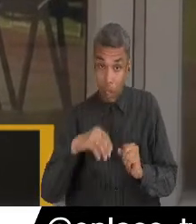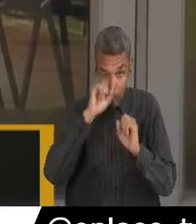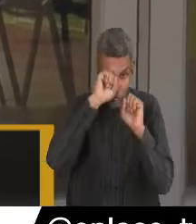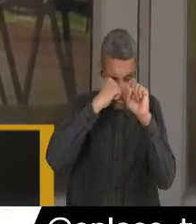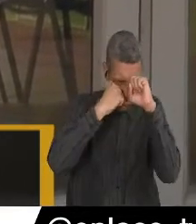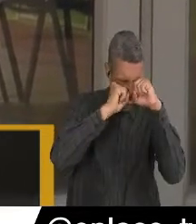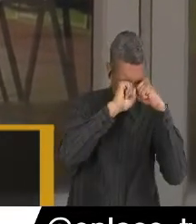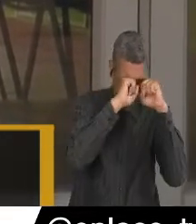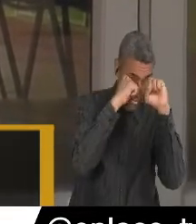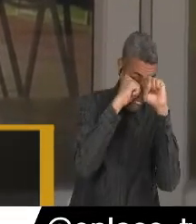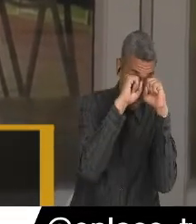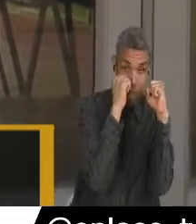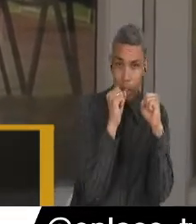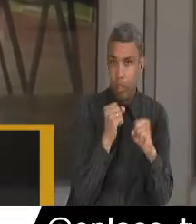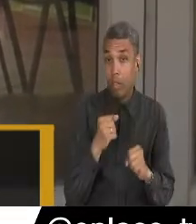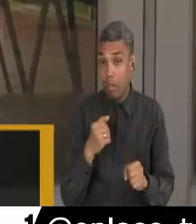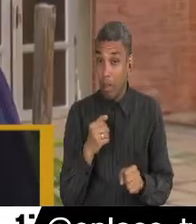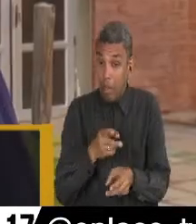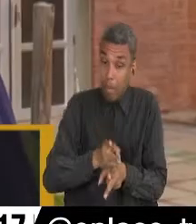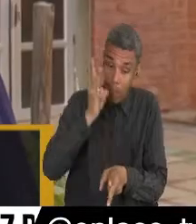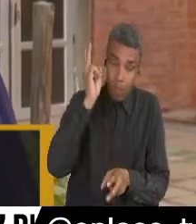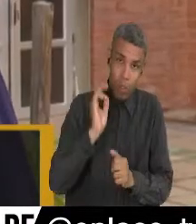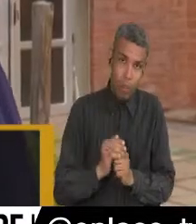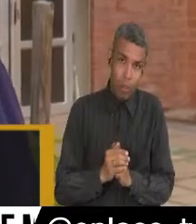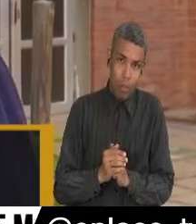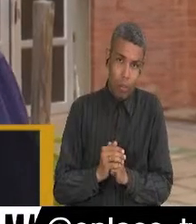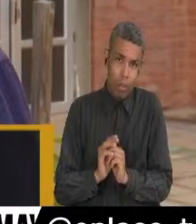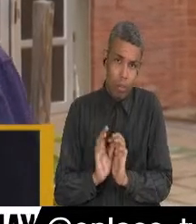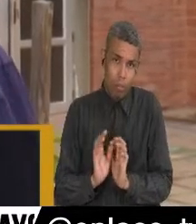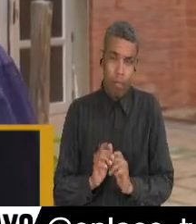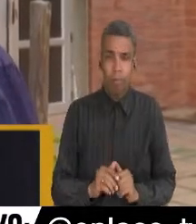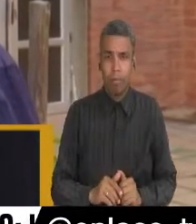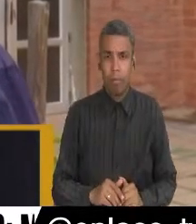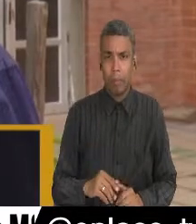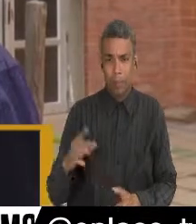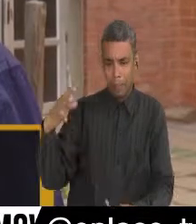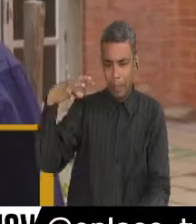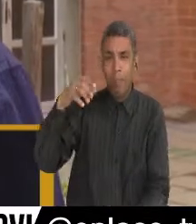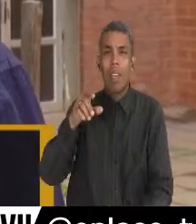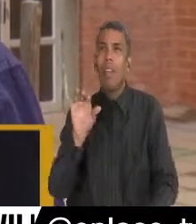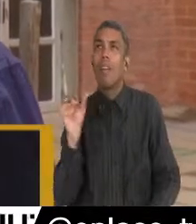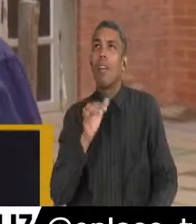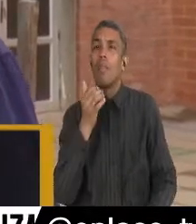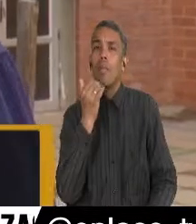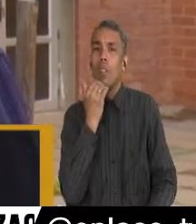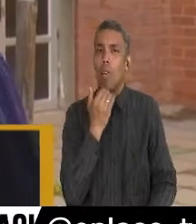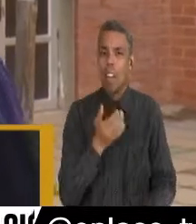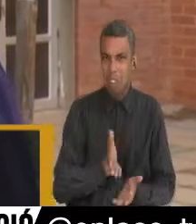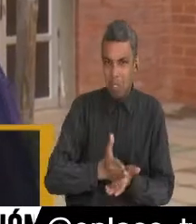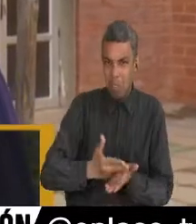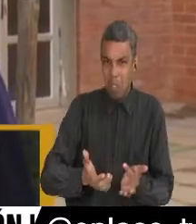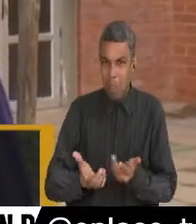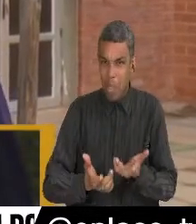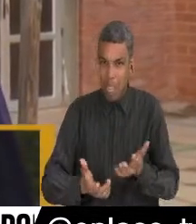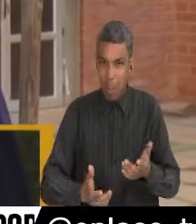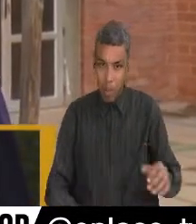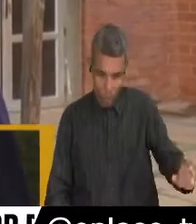la limpieza. Es, digamos, como me explica la empresa, que es como un vinagre altamente concentrado, que al parecer, pues,